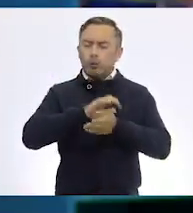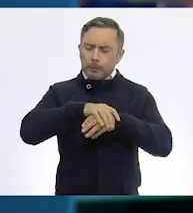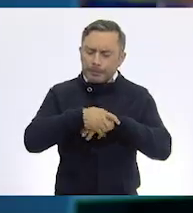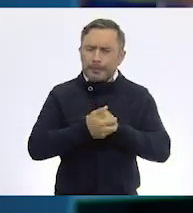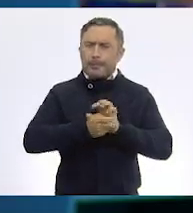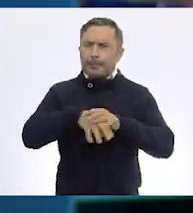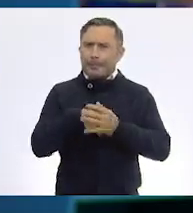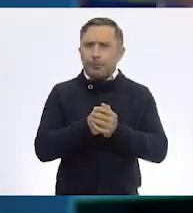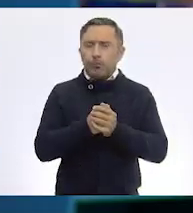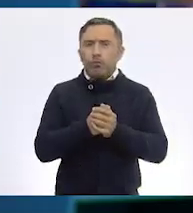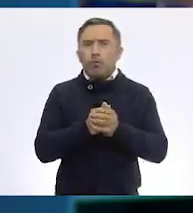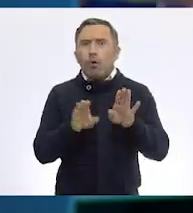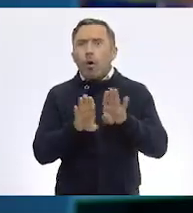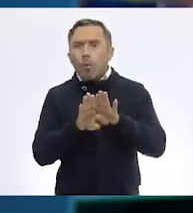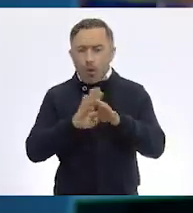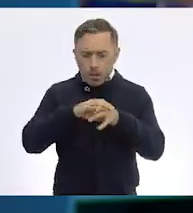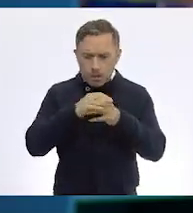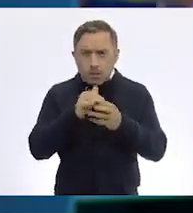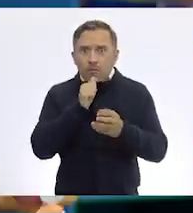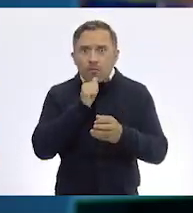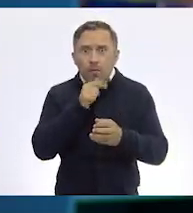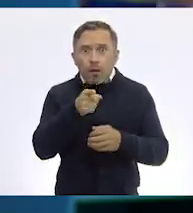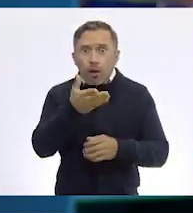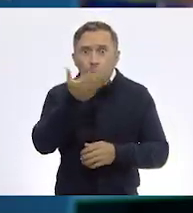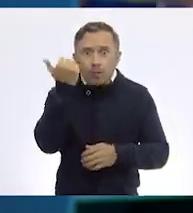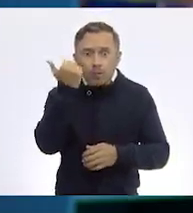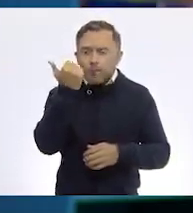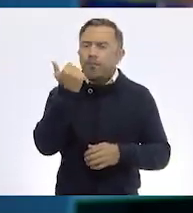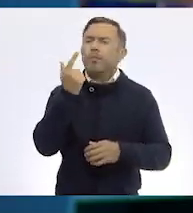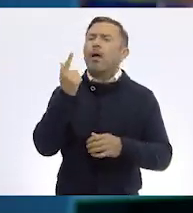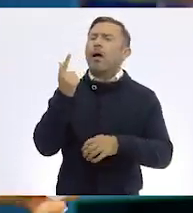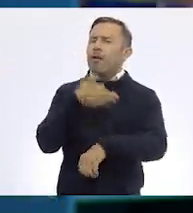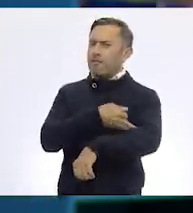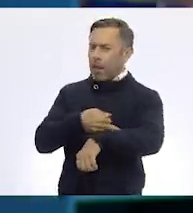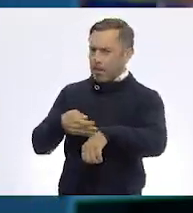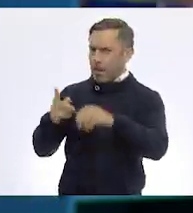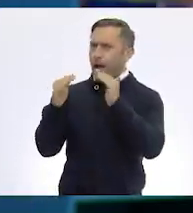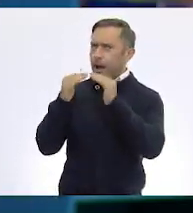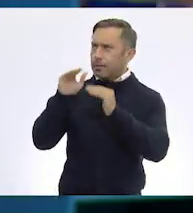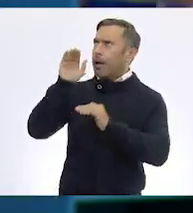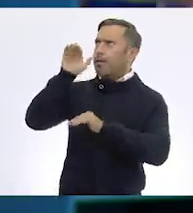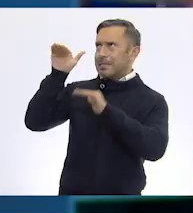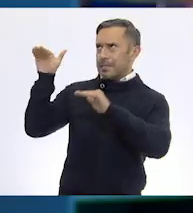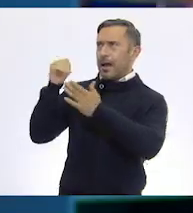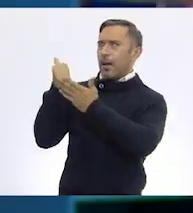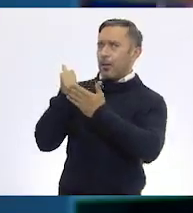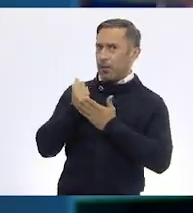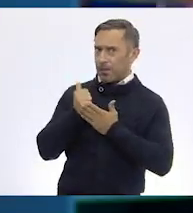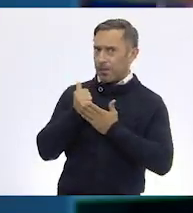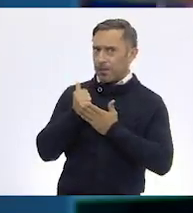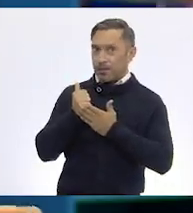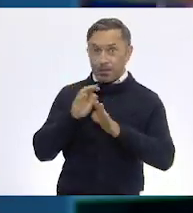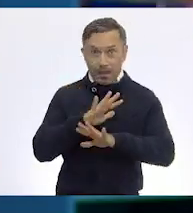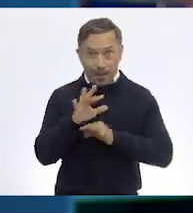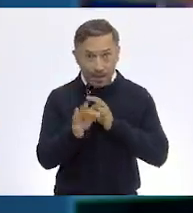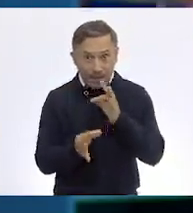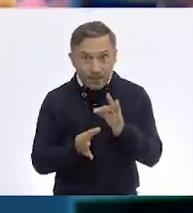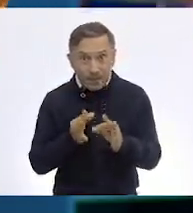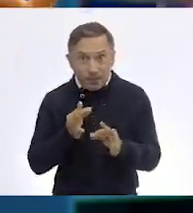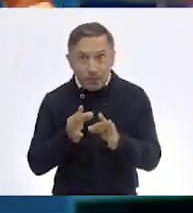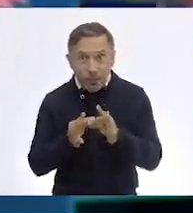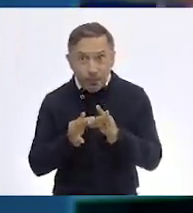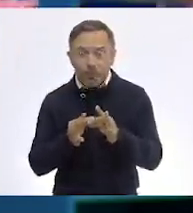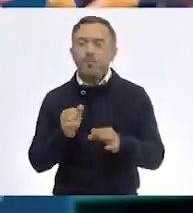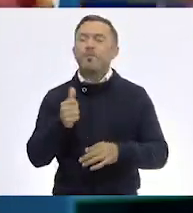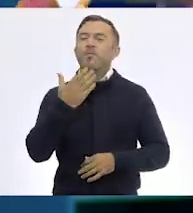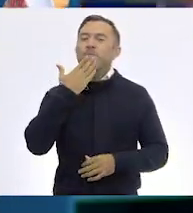sabes cómo hacerlo, pide ayuda en casa. ¿Lista? ¿Listo?